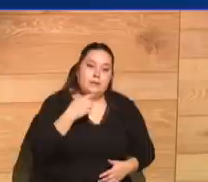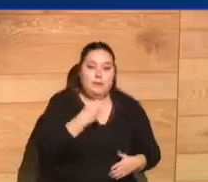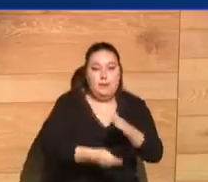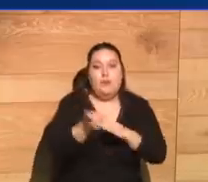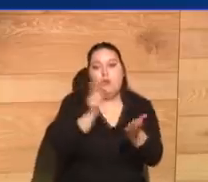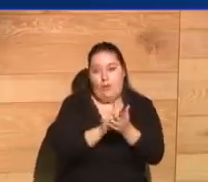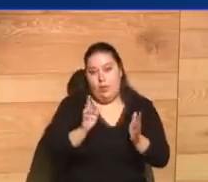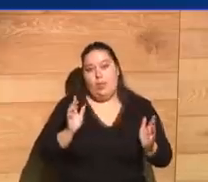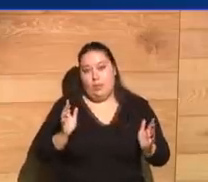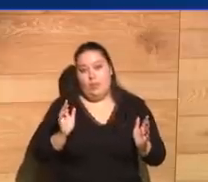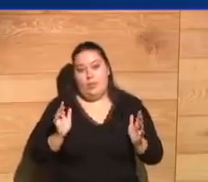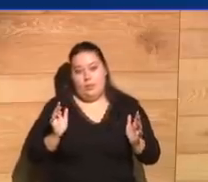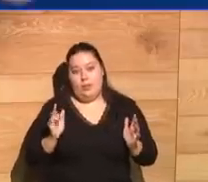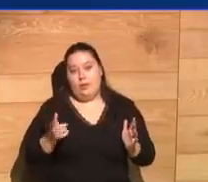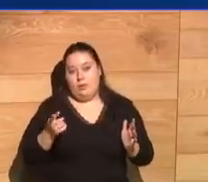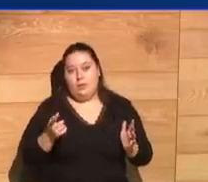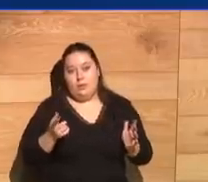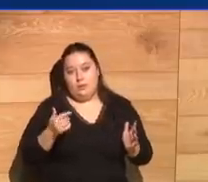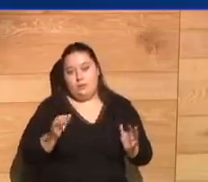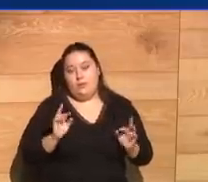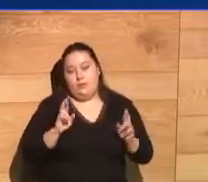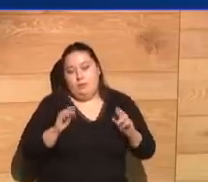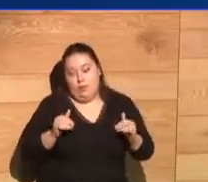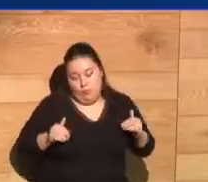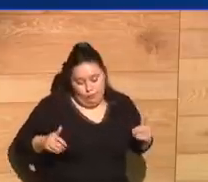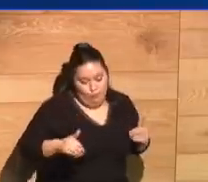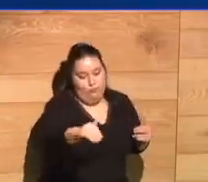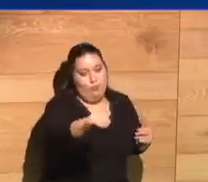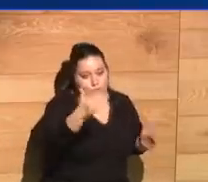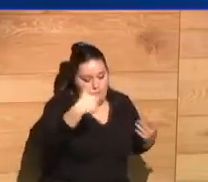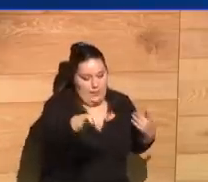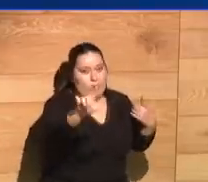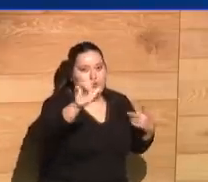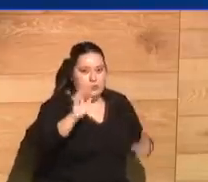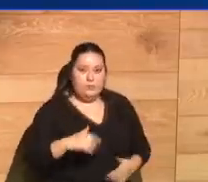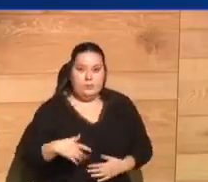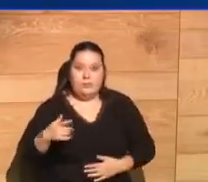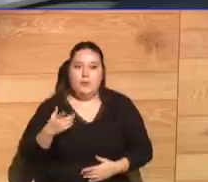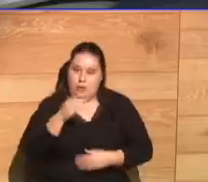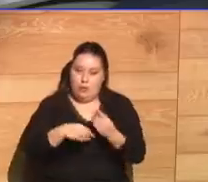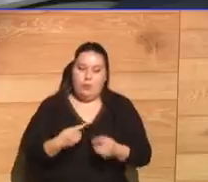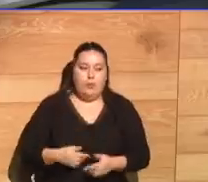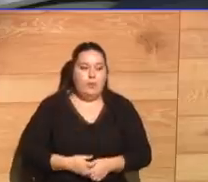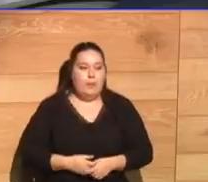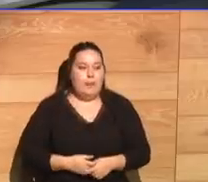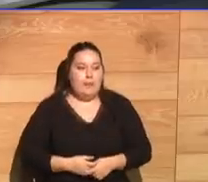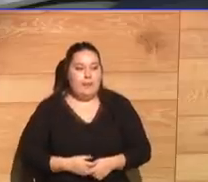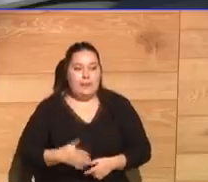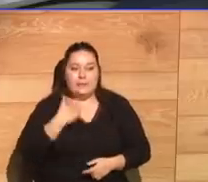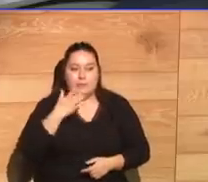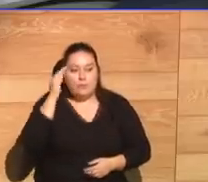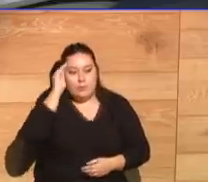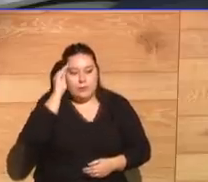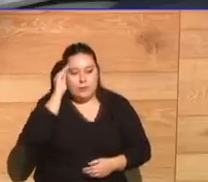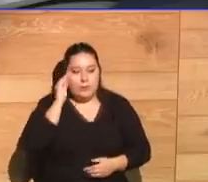me reencarno y. Pero Dios quiera que dentro de muchos años. Sí. Y me reencarno Superman y ya todo. ¿Pero arreglado? ¿Por qué? ¿Por qué tiene que ser? Si crees en la